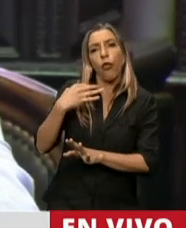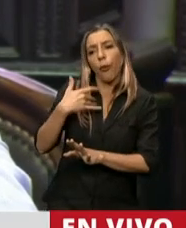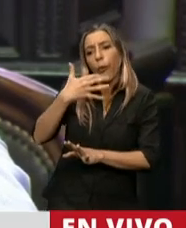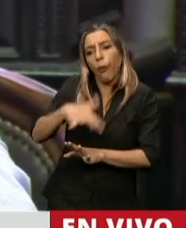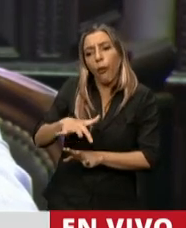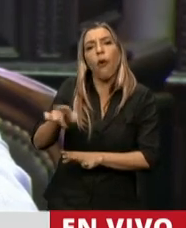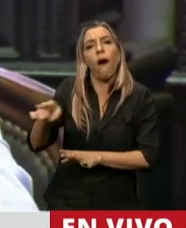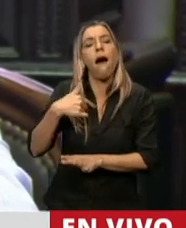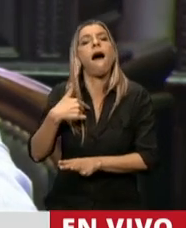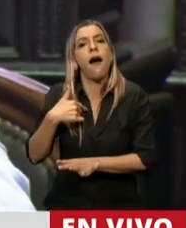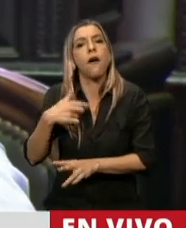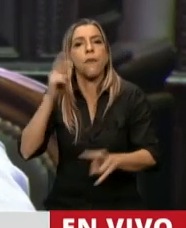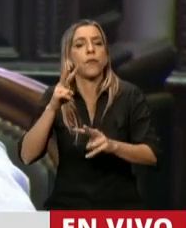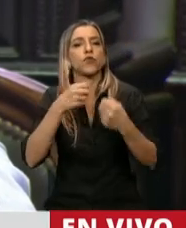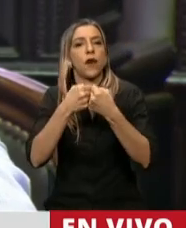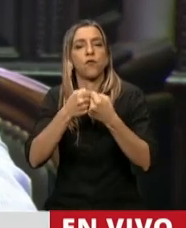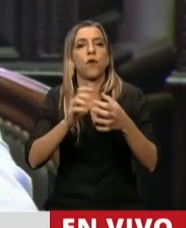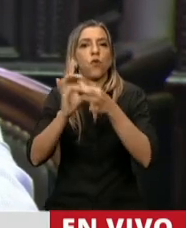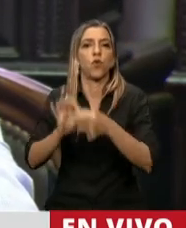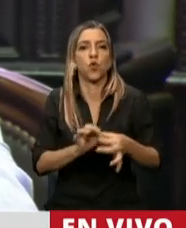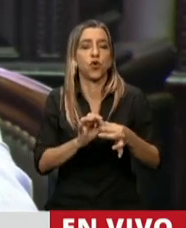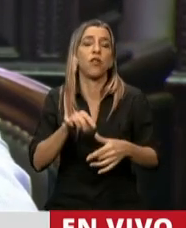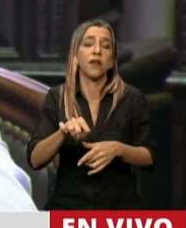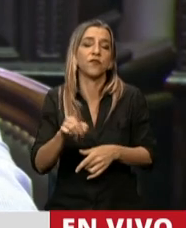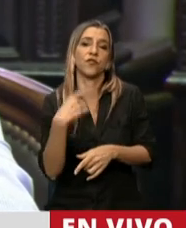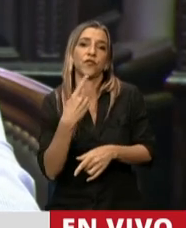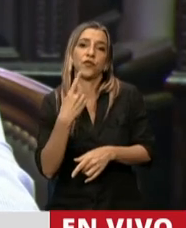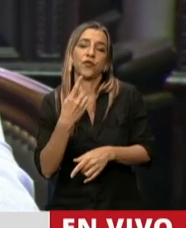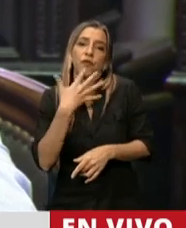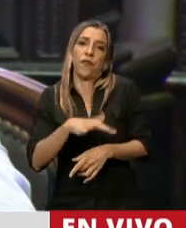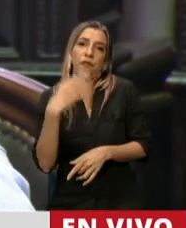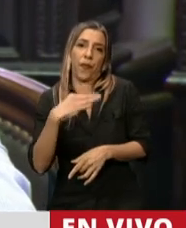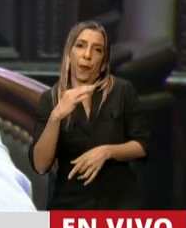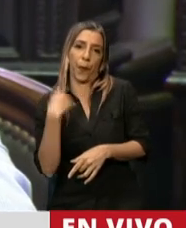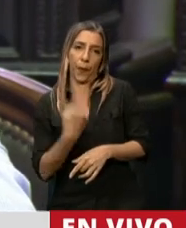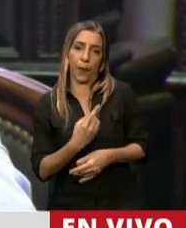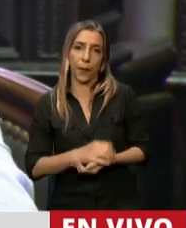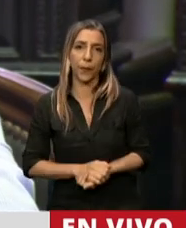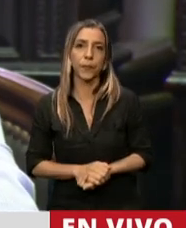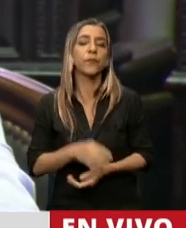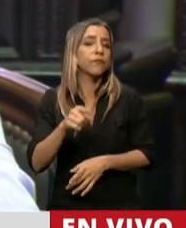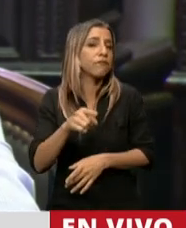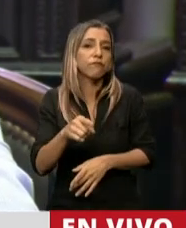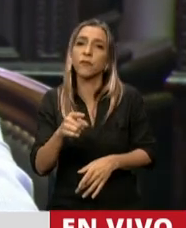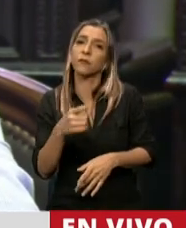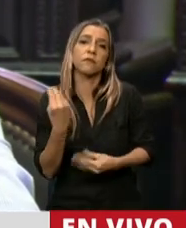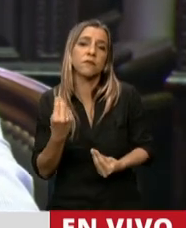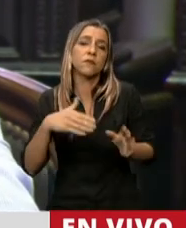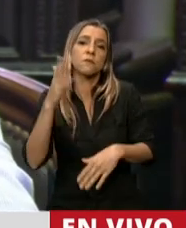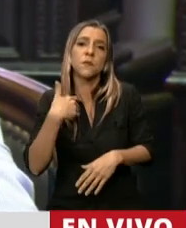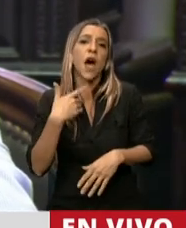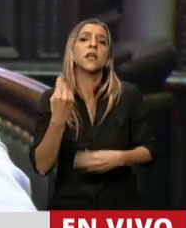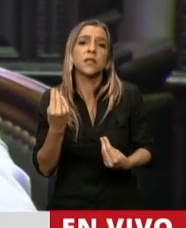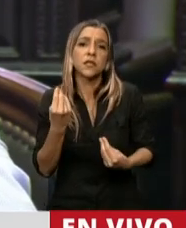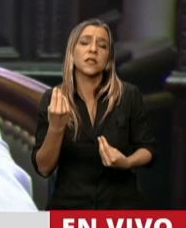que esto es lo que tenemos que nosotros entender, privilegiar, y que esto es lo que van a evaluar quienes tengan que